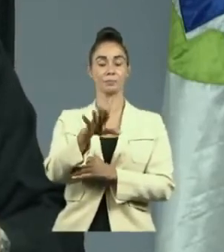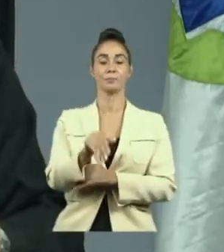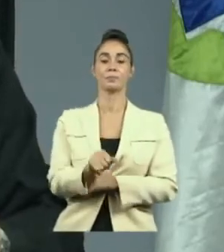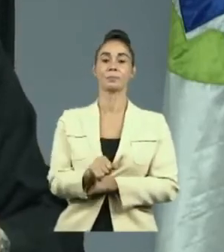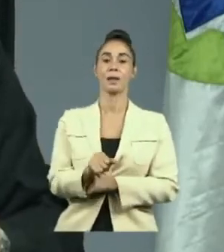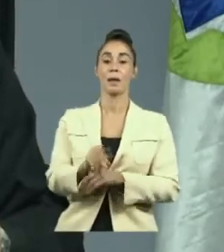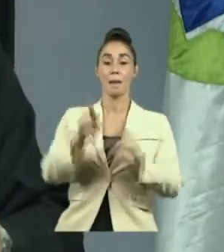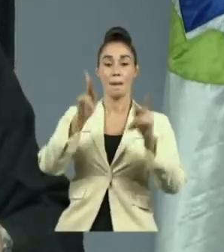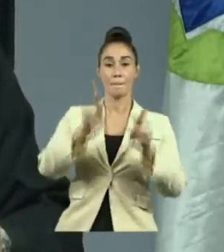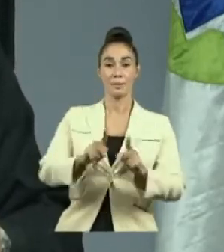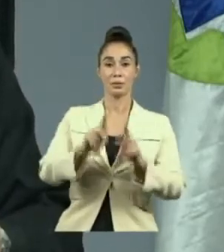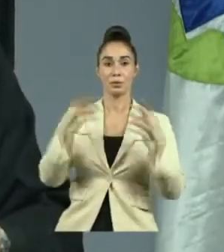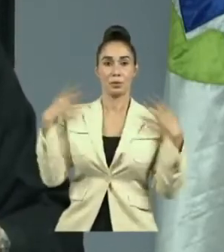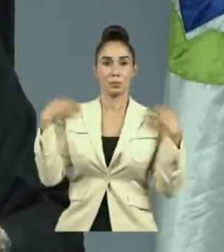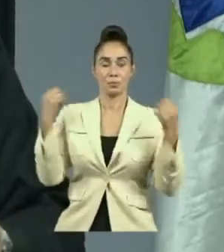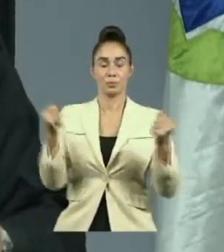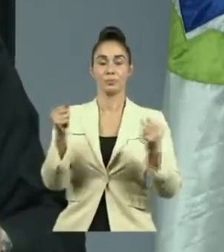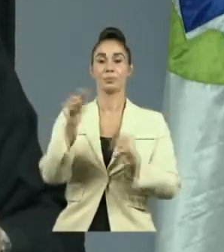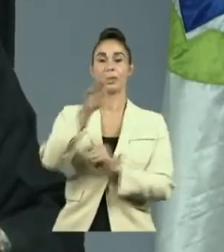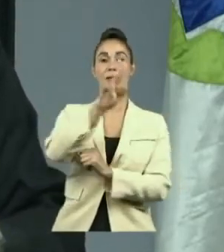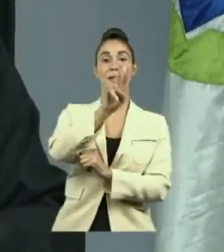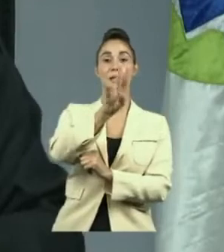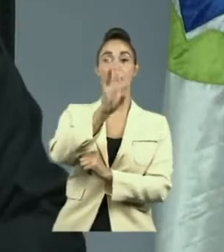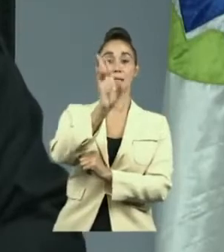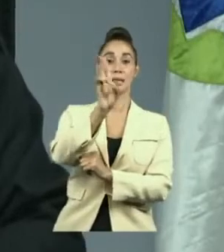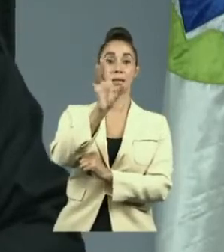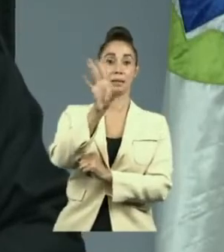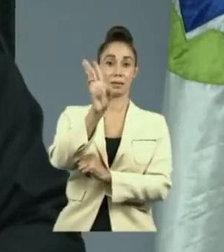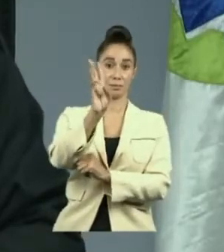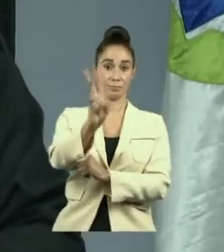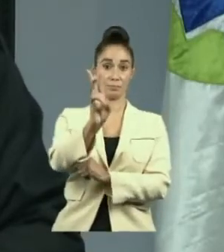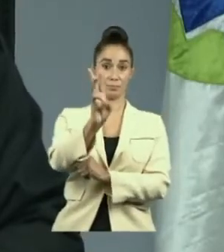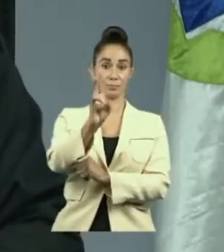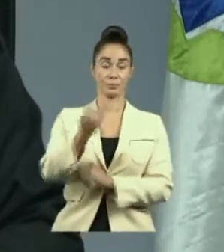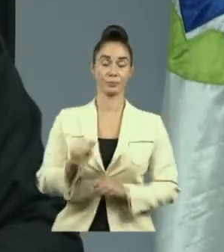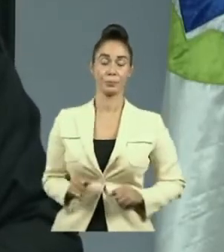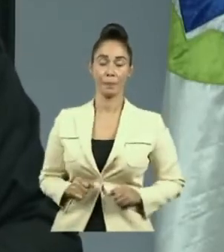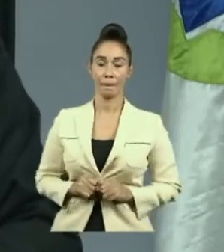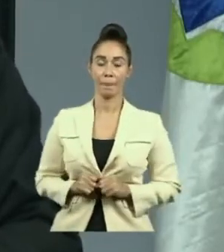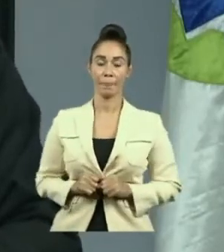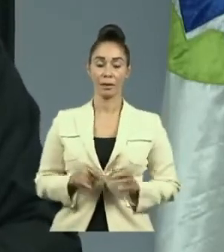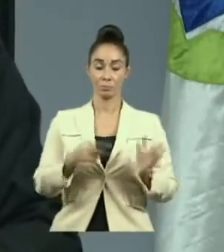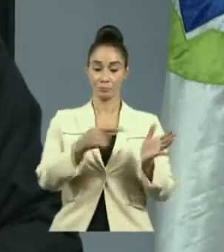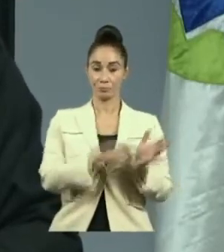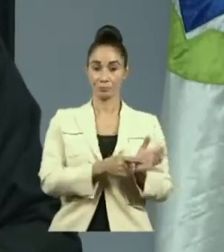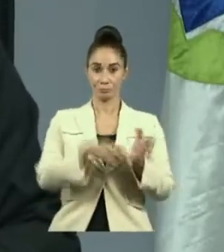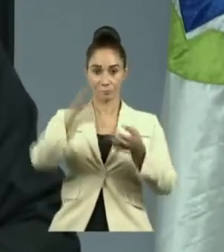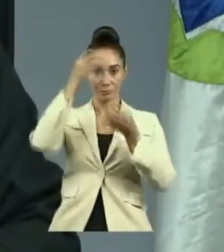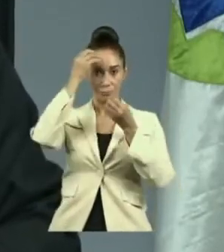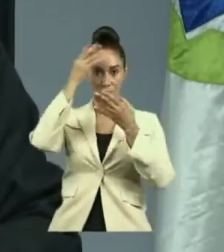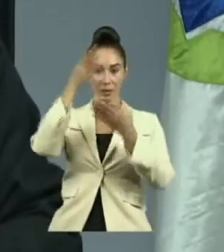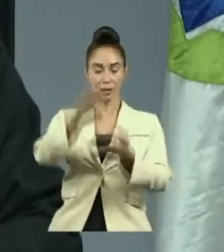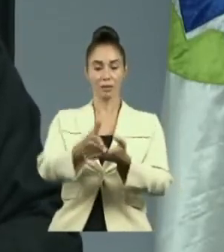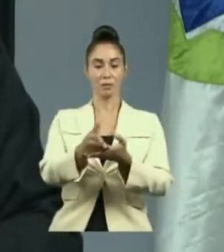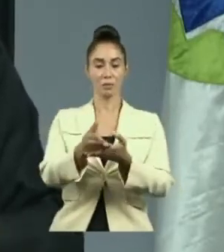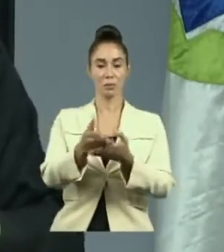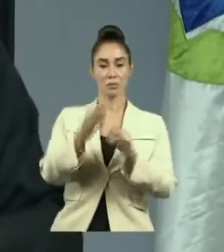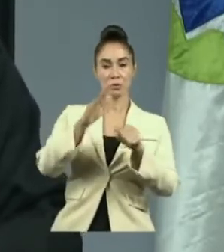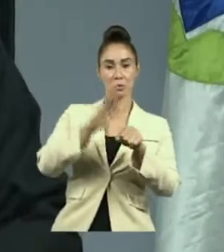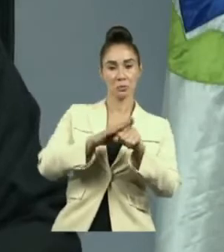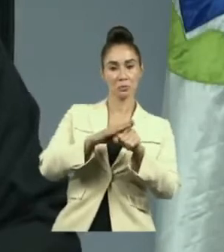76 de manera que estos datos nos dan una orientación del comportamiento